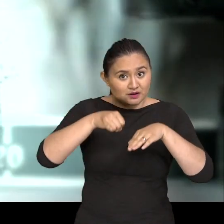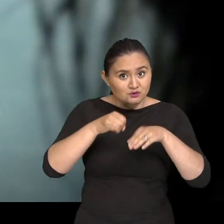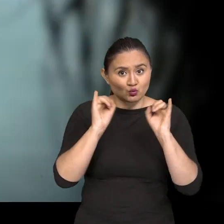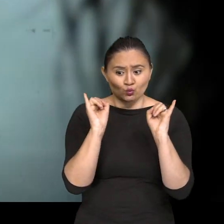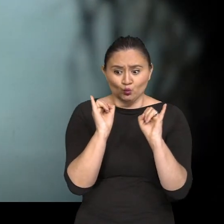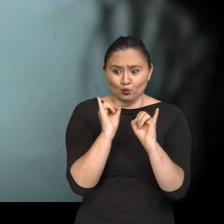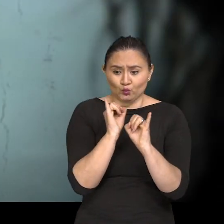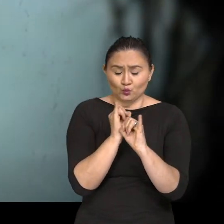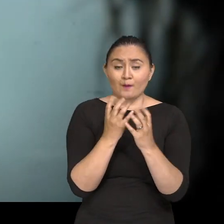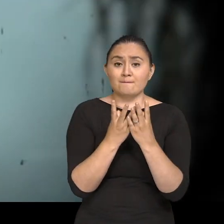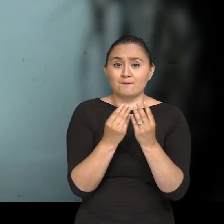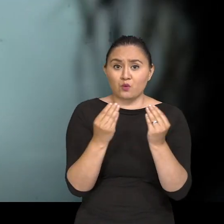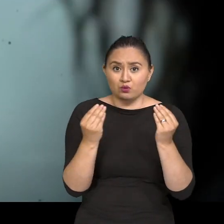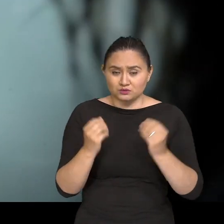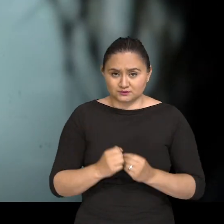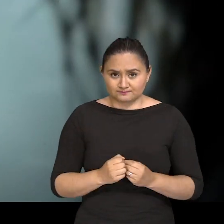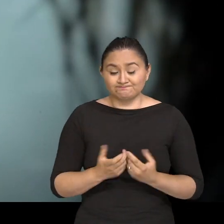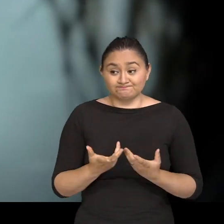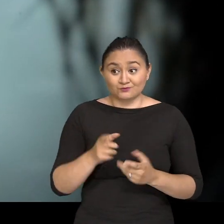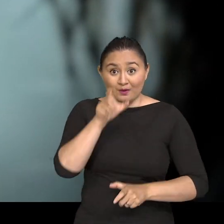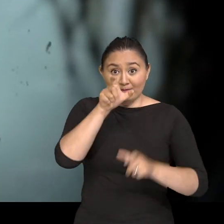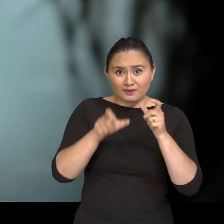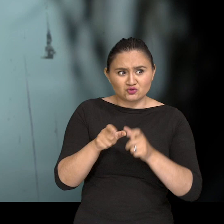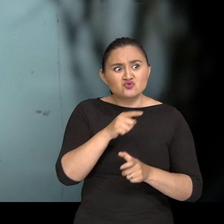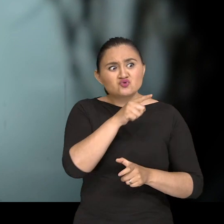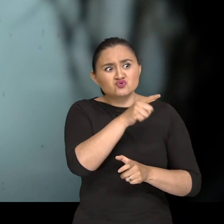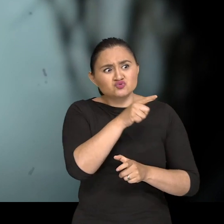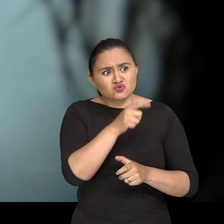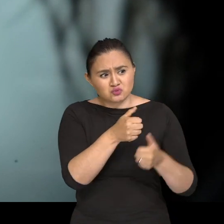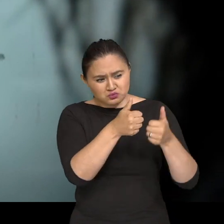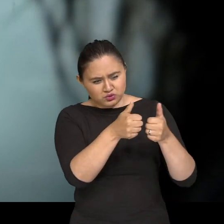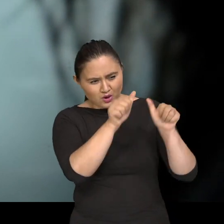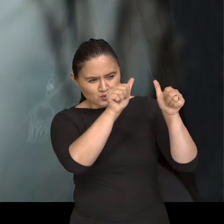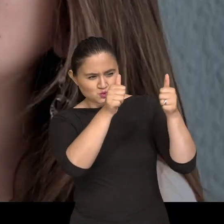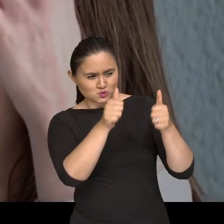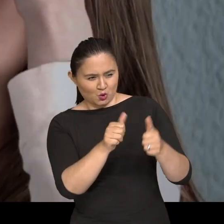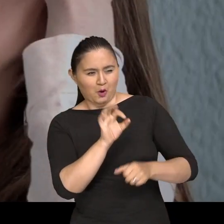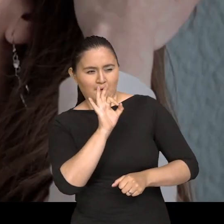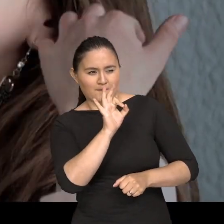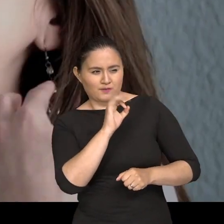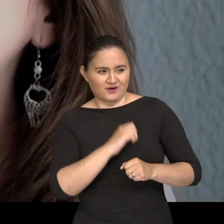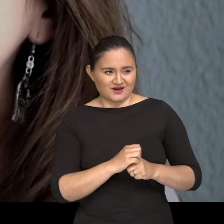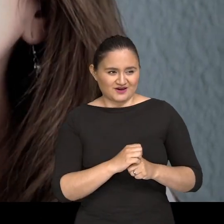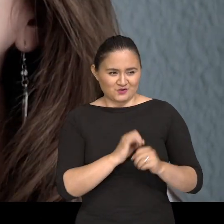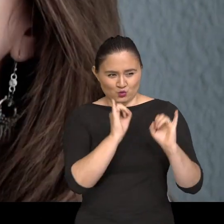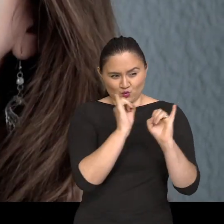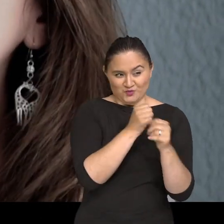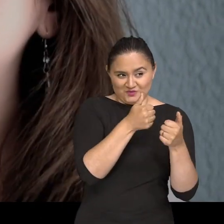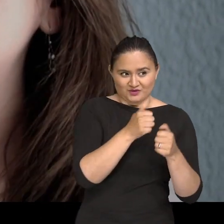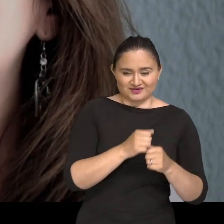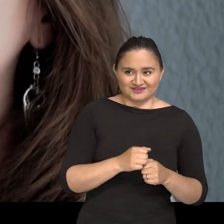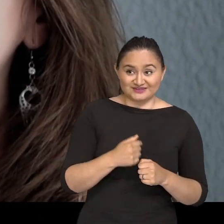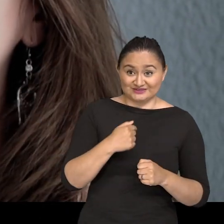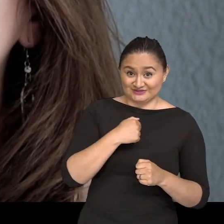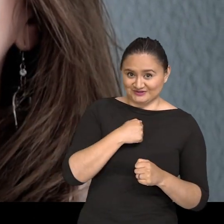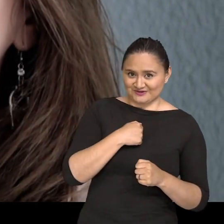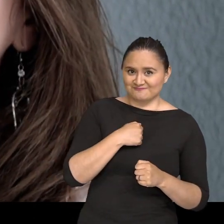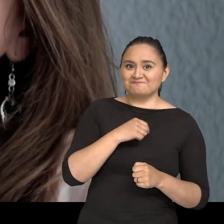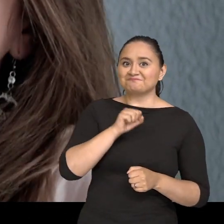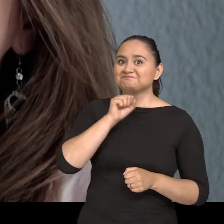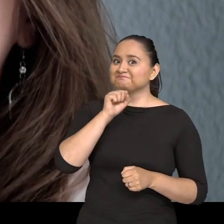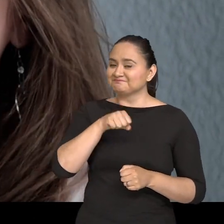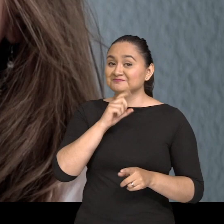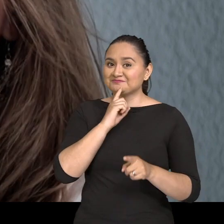y yo sea bueno que no que la gente me decía había por listas mejor está suscribiendo selectos los cerquita y todo entonces yo